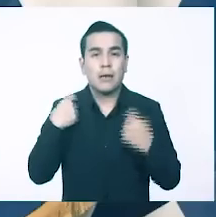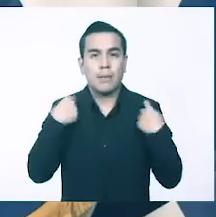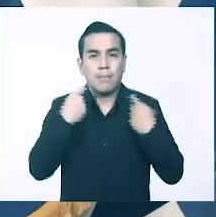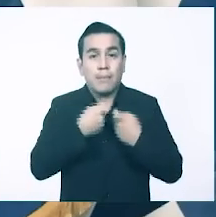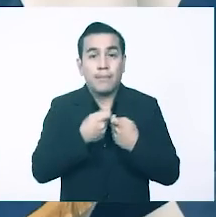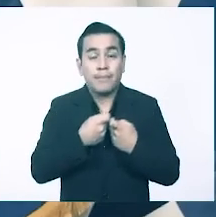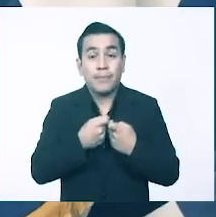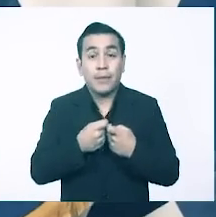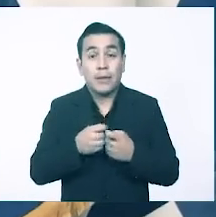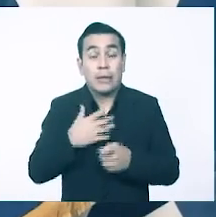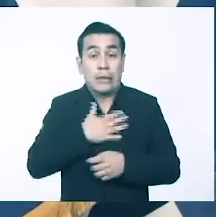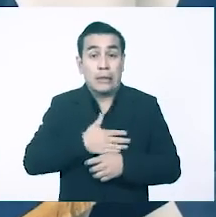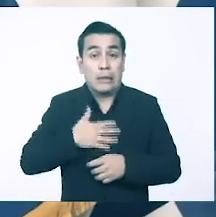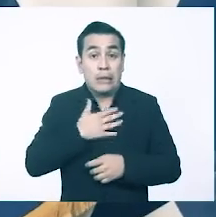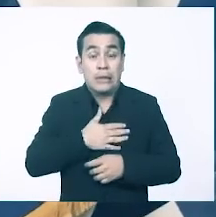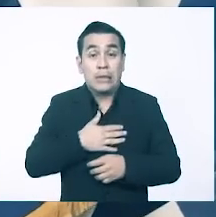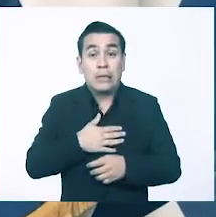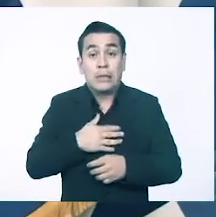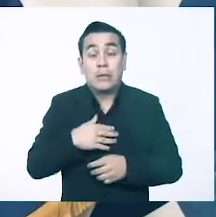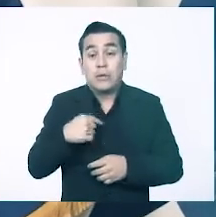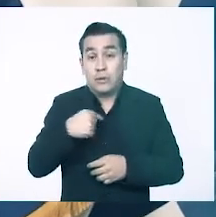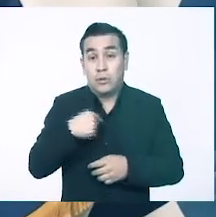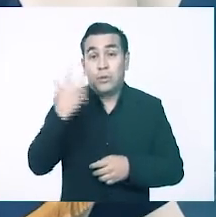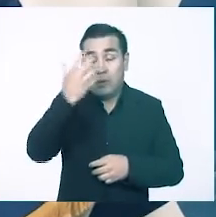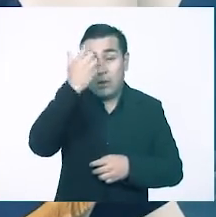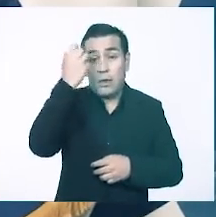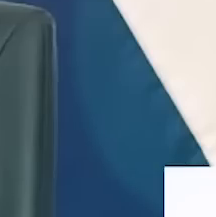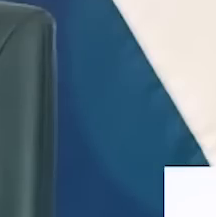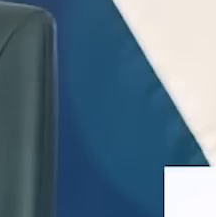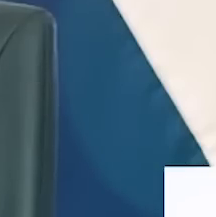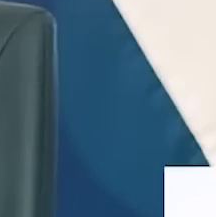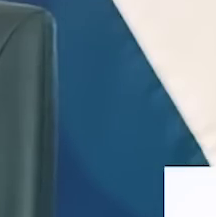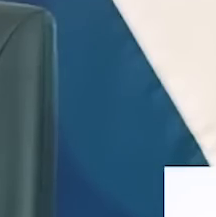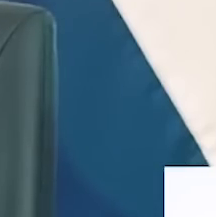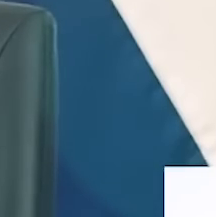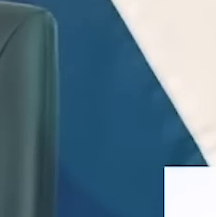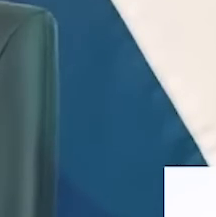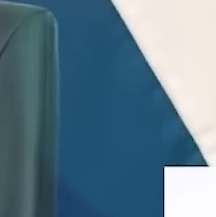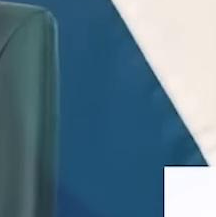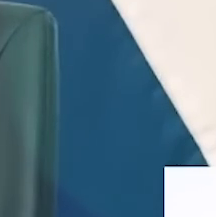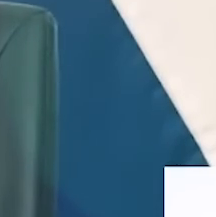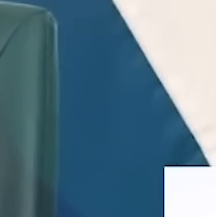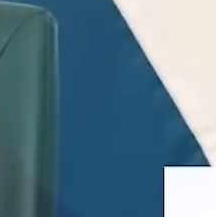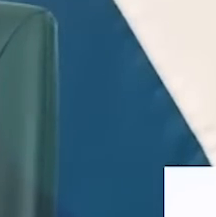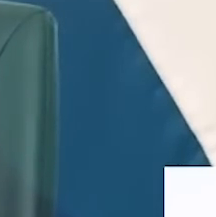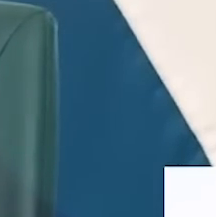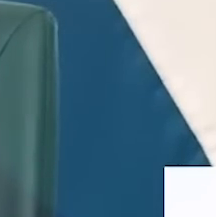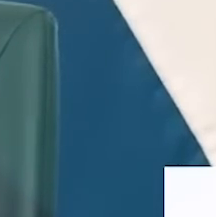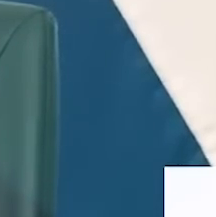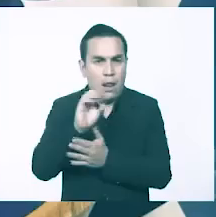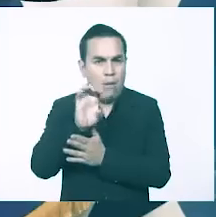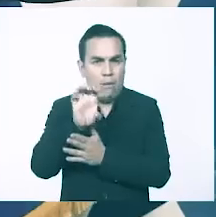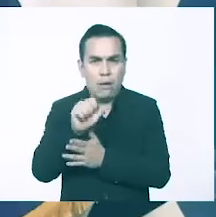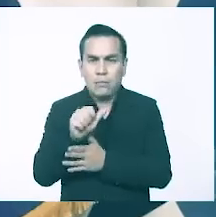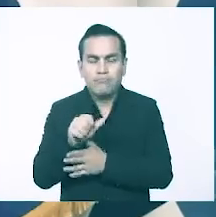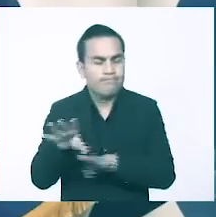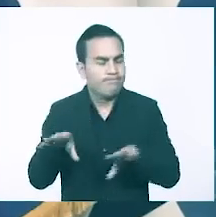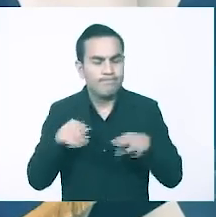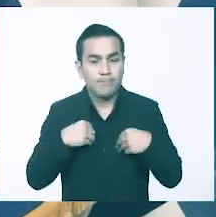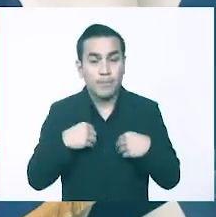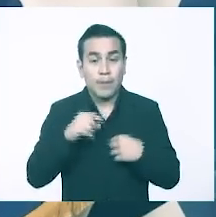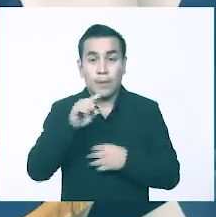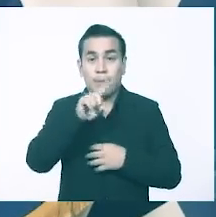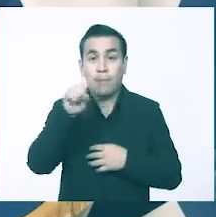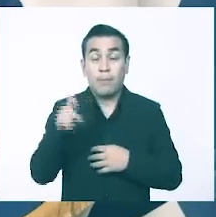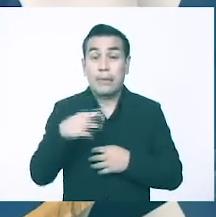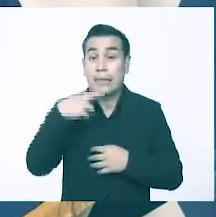no, elections have consequences. And I won. Las elecciones tienen consecuencias y yo gané. Pregúntenle